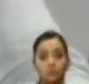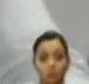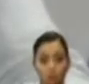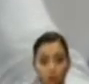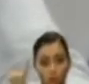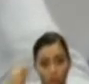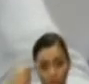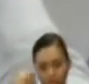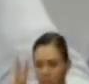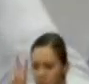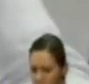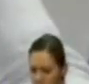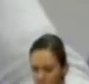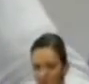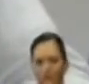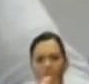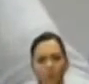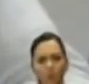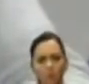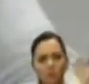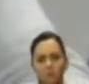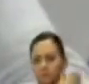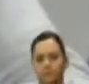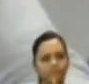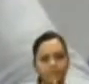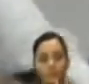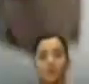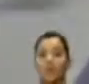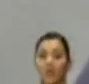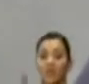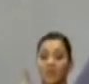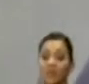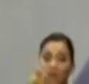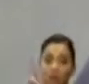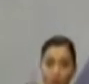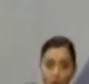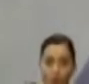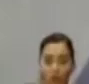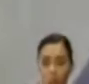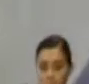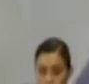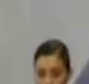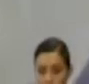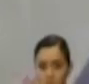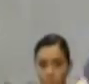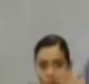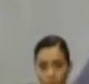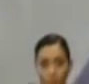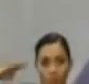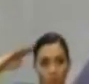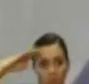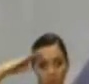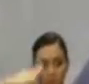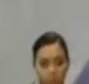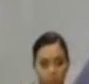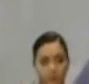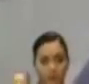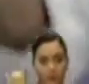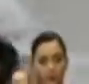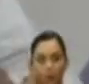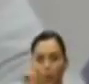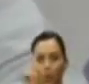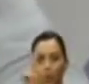gobierno, los miembros, los directores de inteligencia del ejército, de la UES, de la